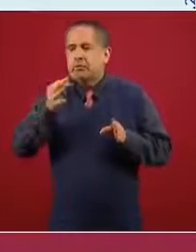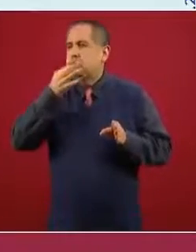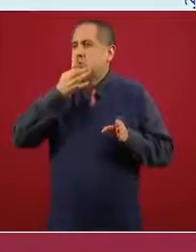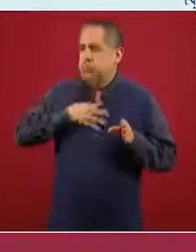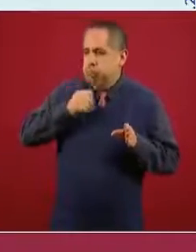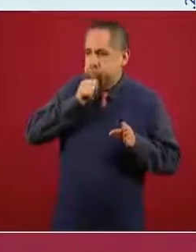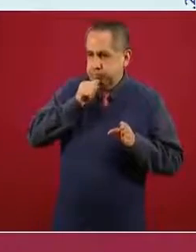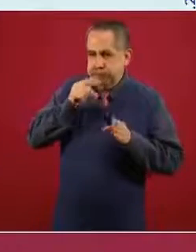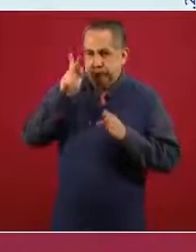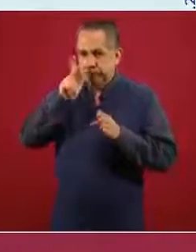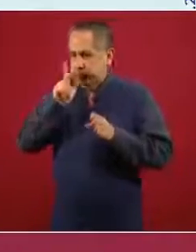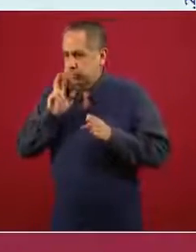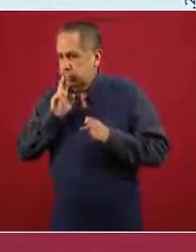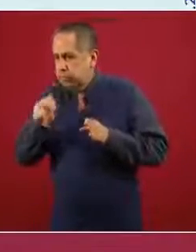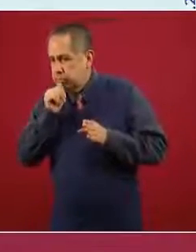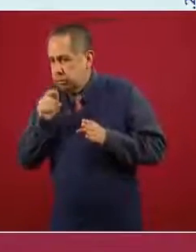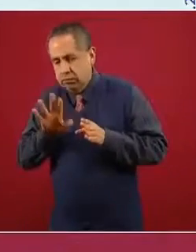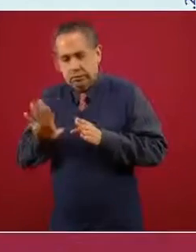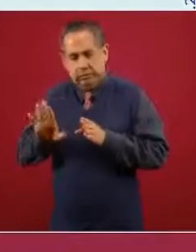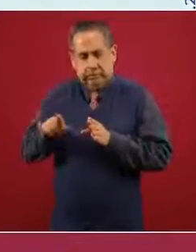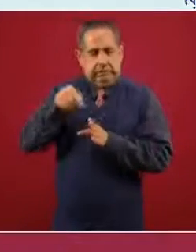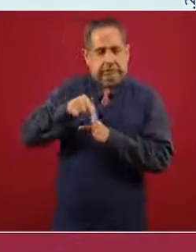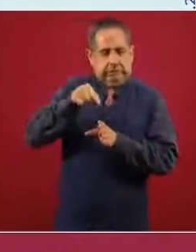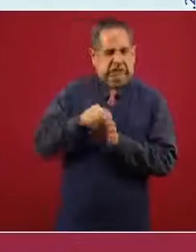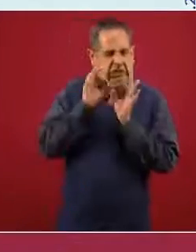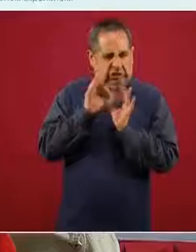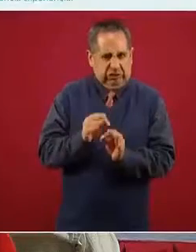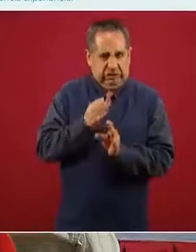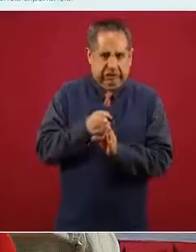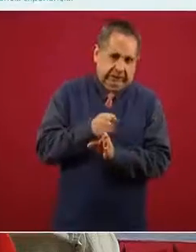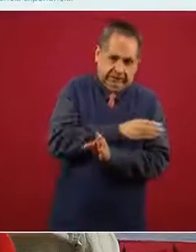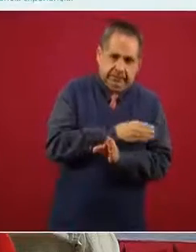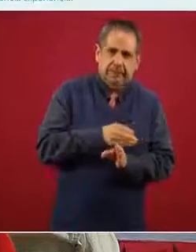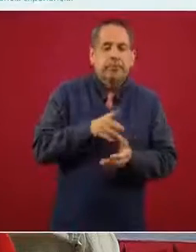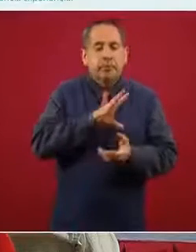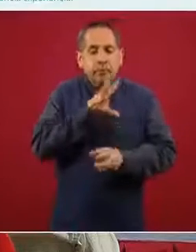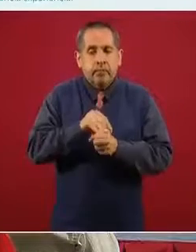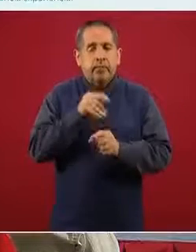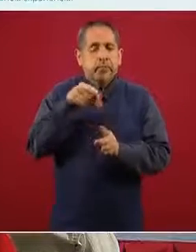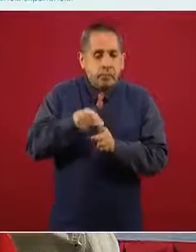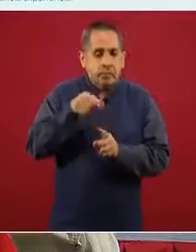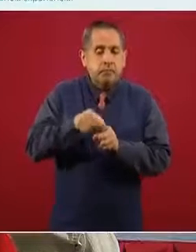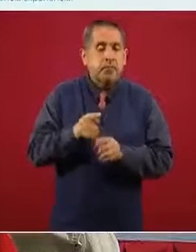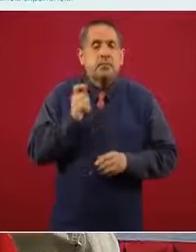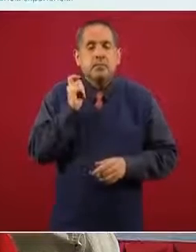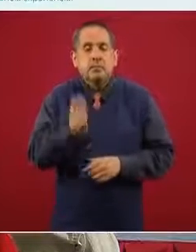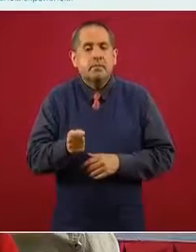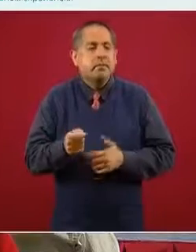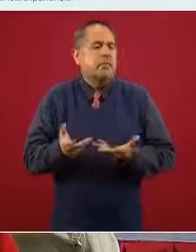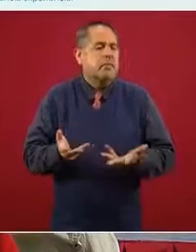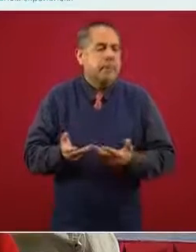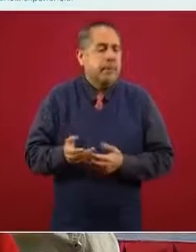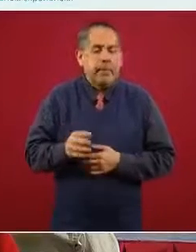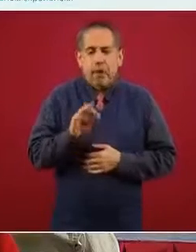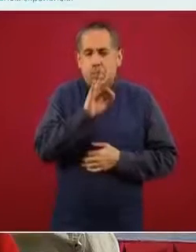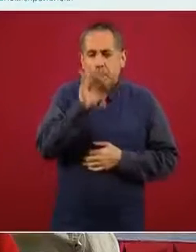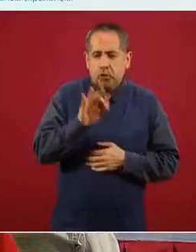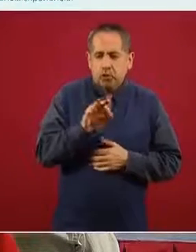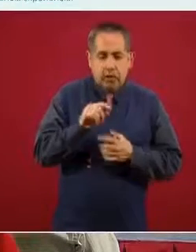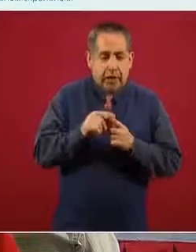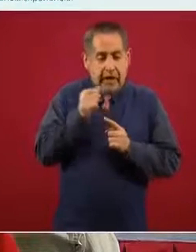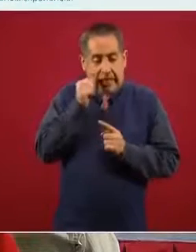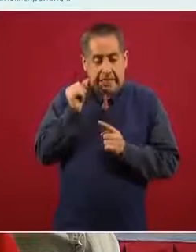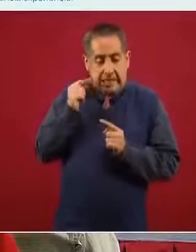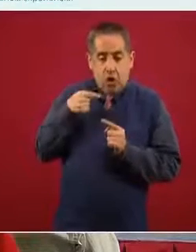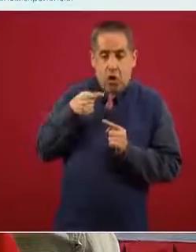todavía están pendientes de resultados, etcétera. Y para el día de hoy, ese cambio porcentual del día de ayer